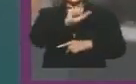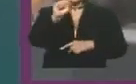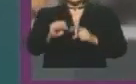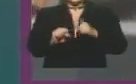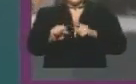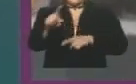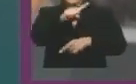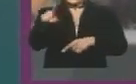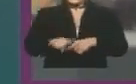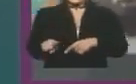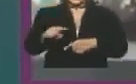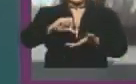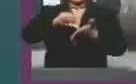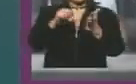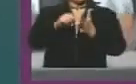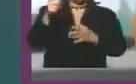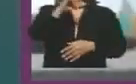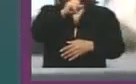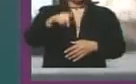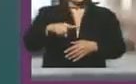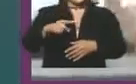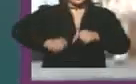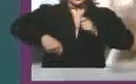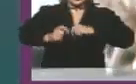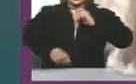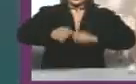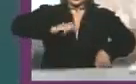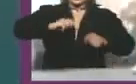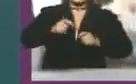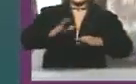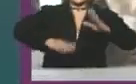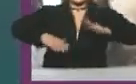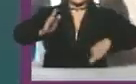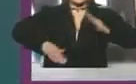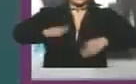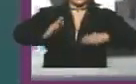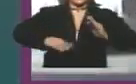En el sur del lago de Maracaibo tenemos la gaita de tambora.